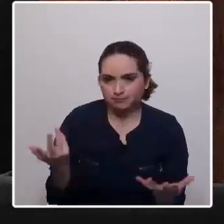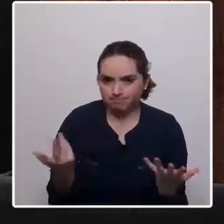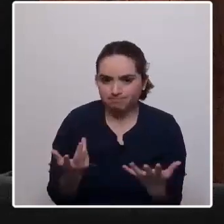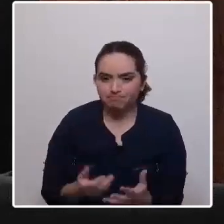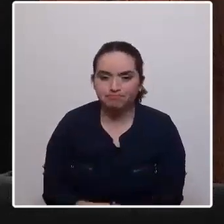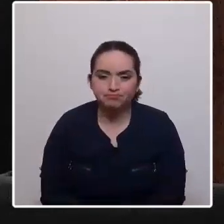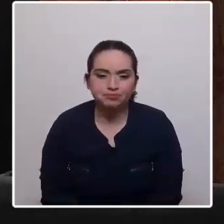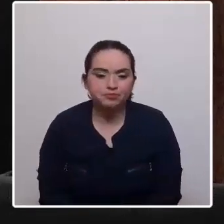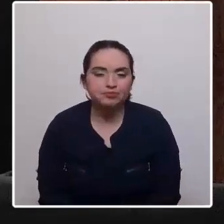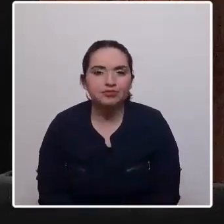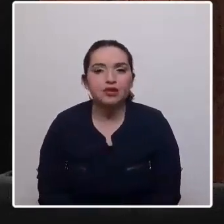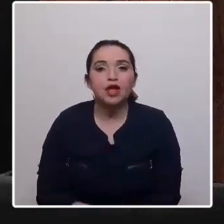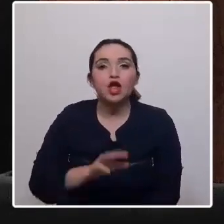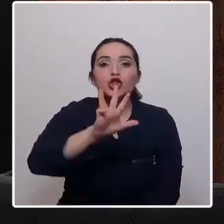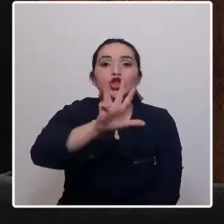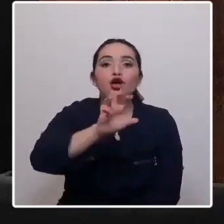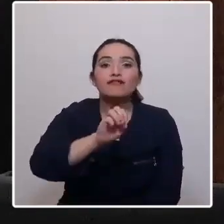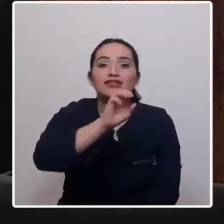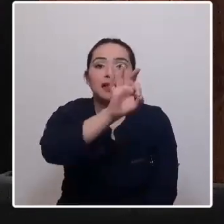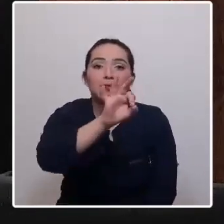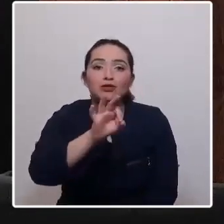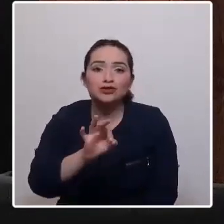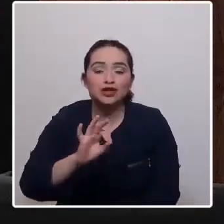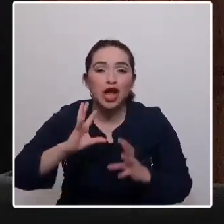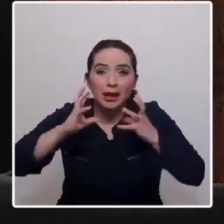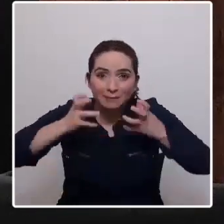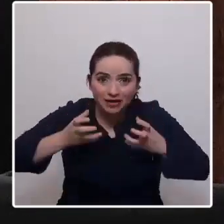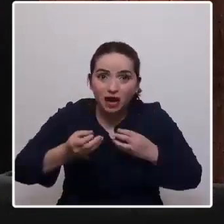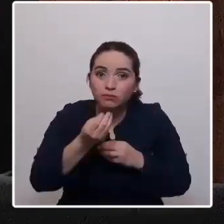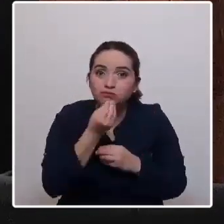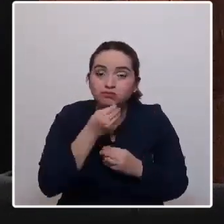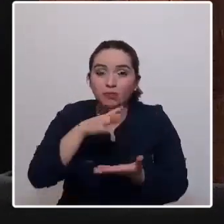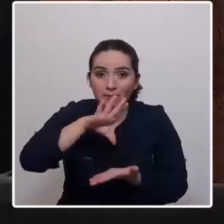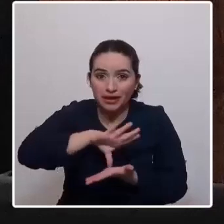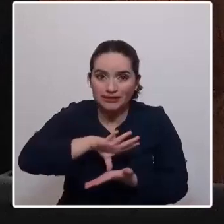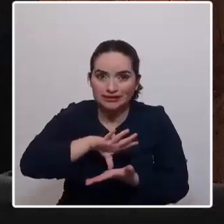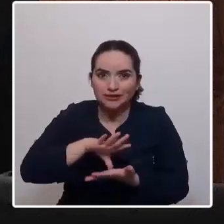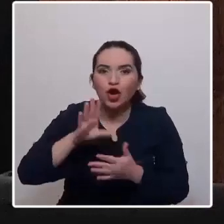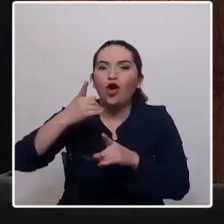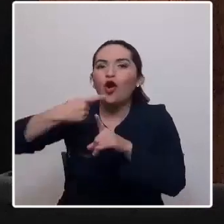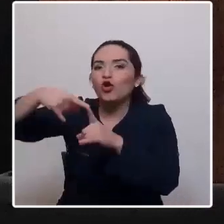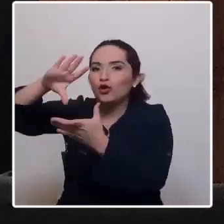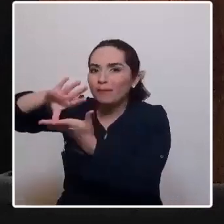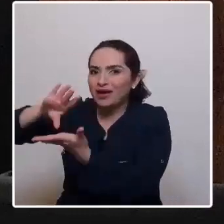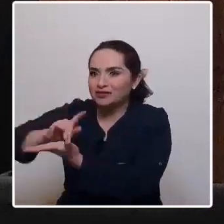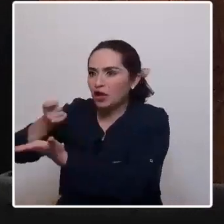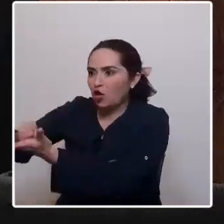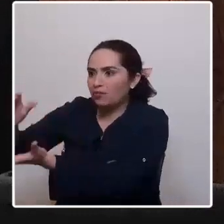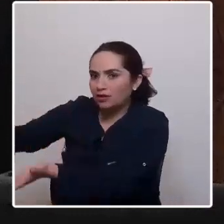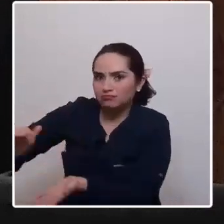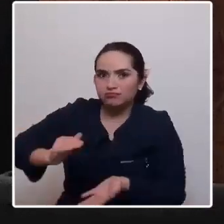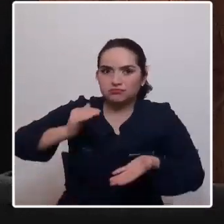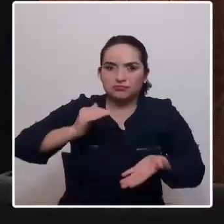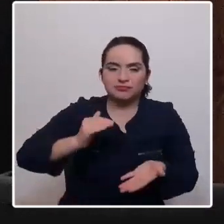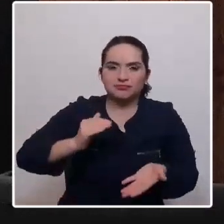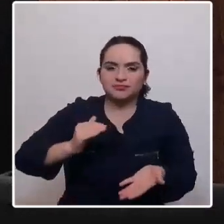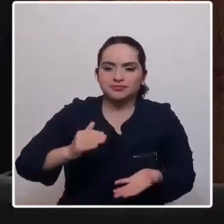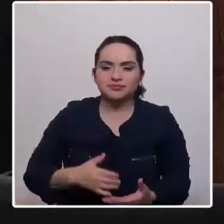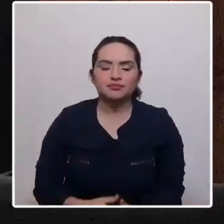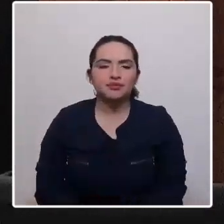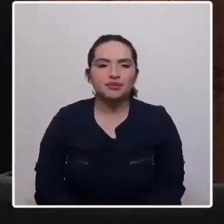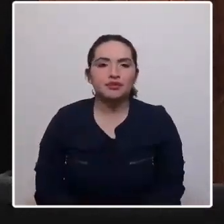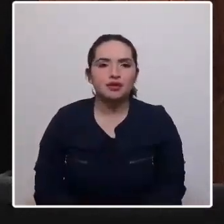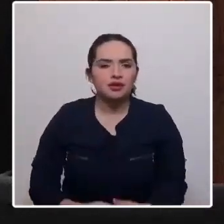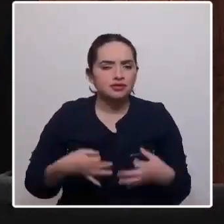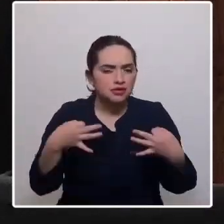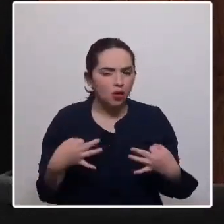Más de un 90% del maíz consumido en nuestro país es importado. La seguridad no se consigue